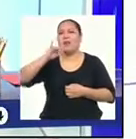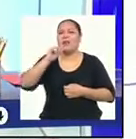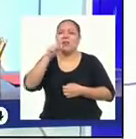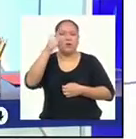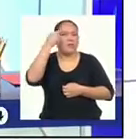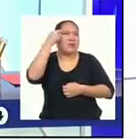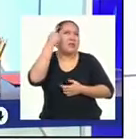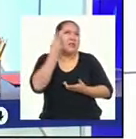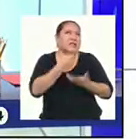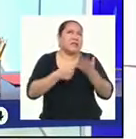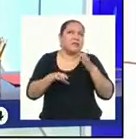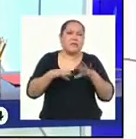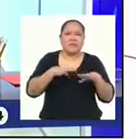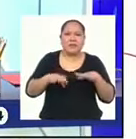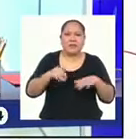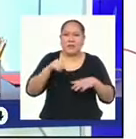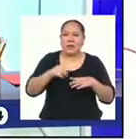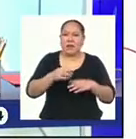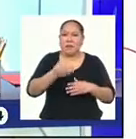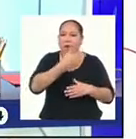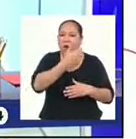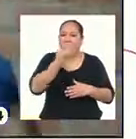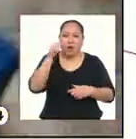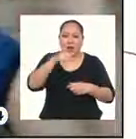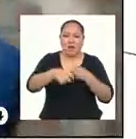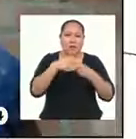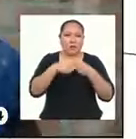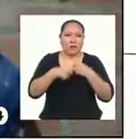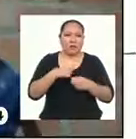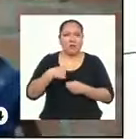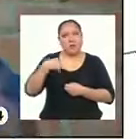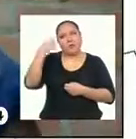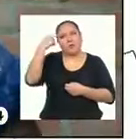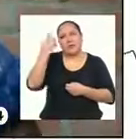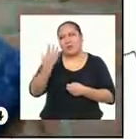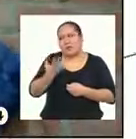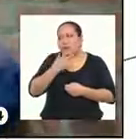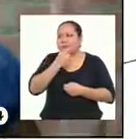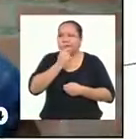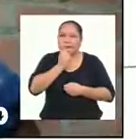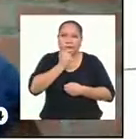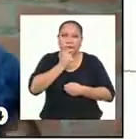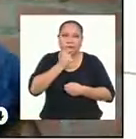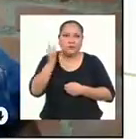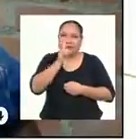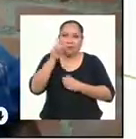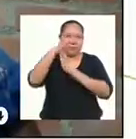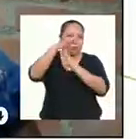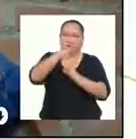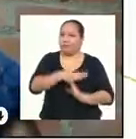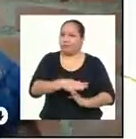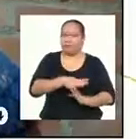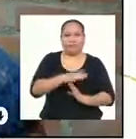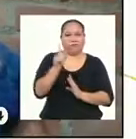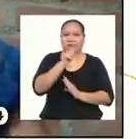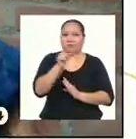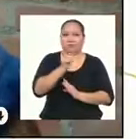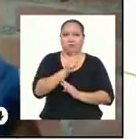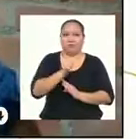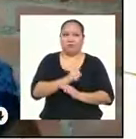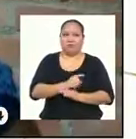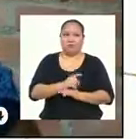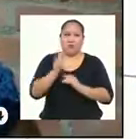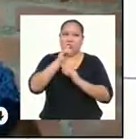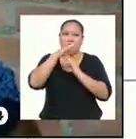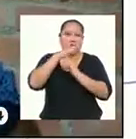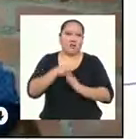que podamos hacer para superar estas dificultades? Debemos empezar por no discriminar entre nosotros las